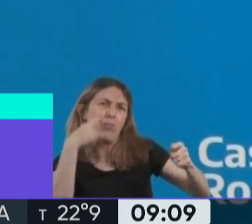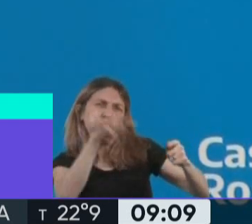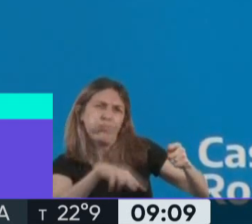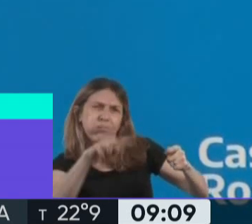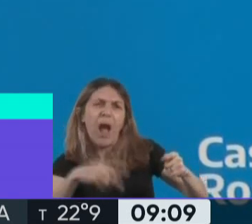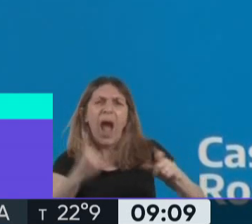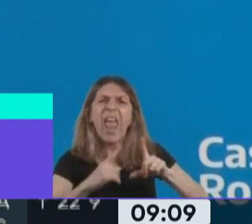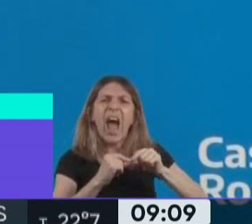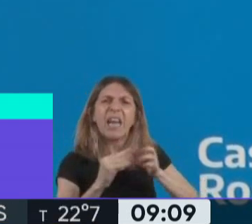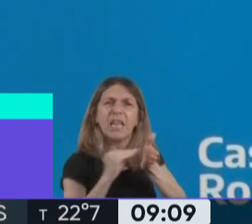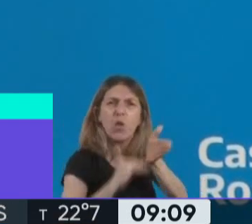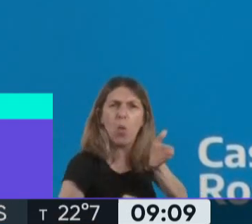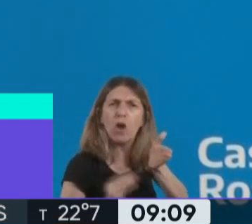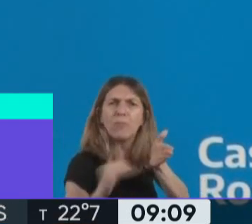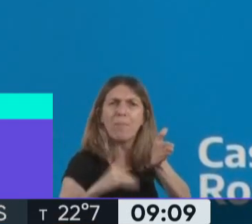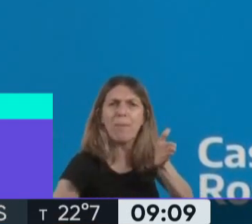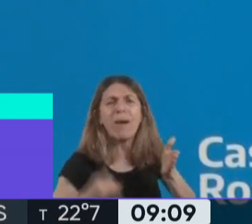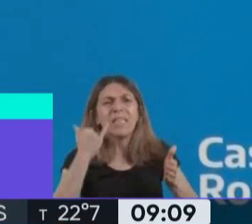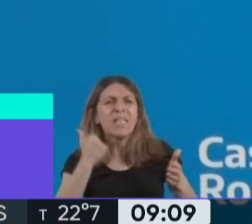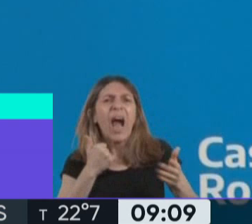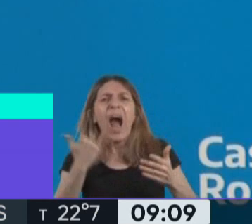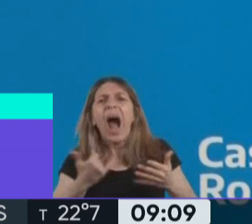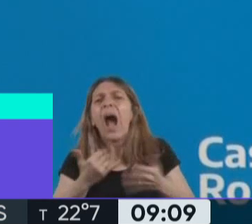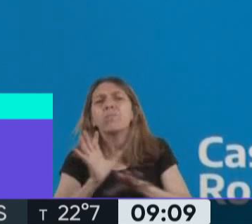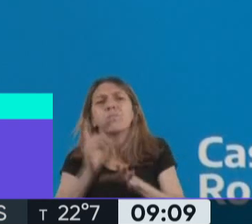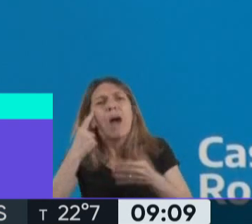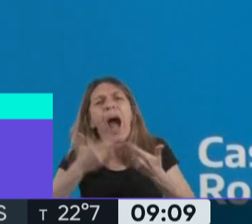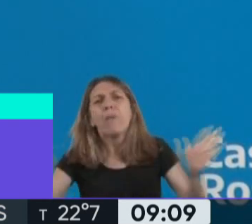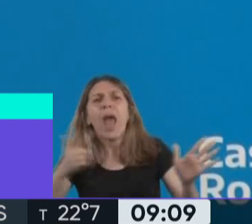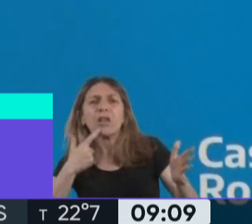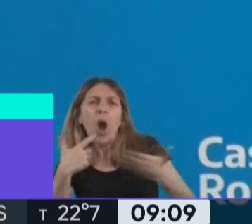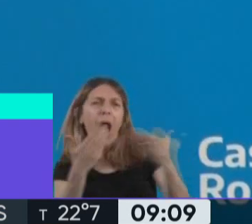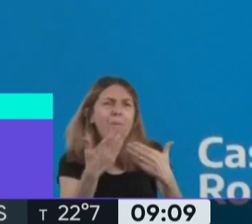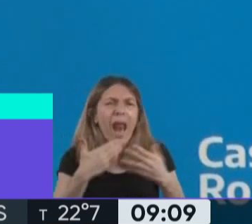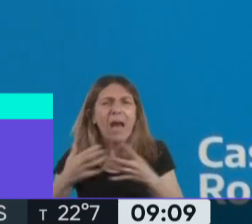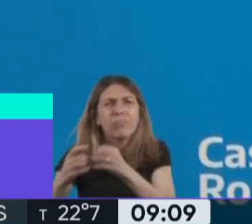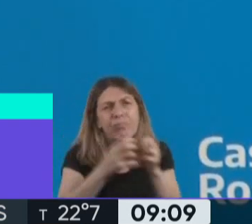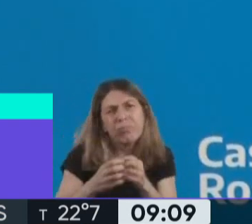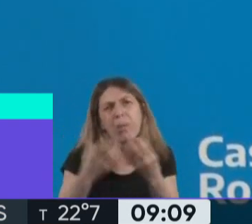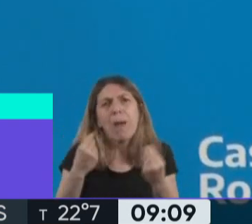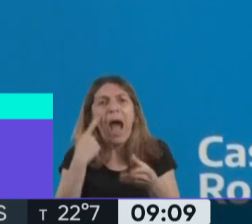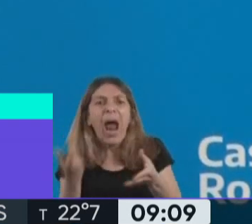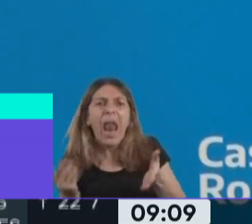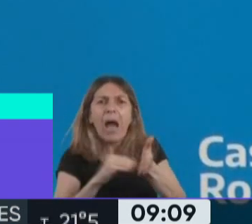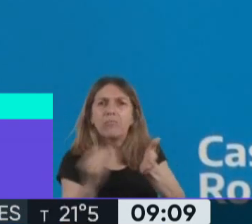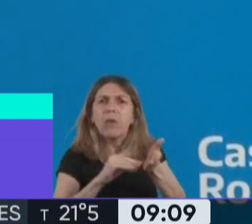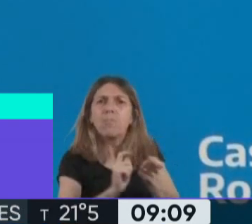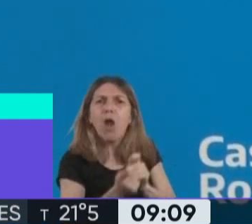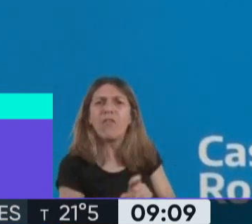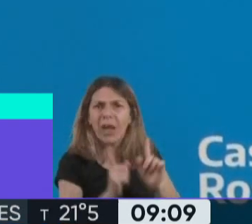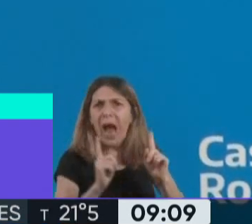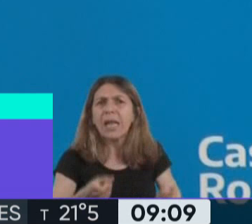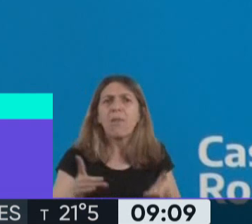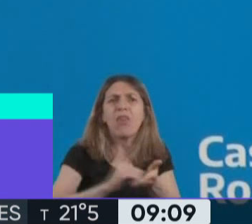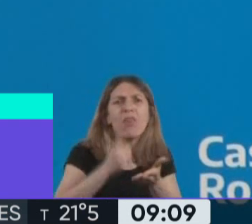nuevos artículos, que está abierta la discusión, como siempre en cualquier presupuesto, hasta último momento, para incorporar modificaciones que los diputados,